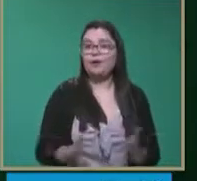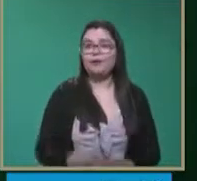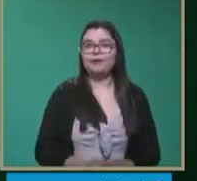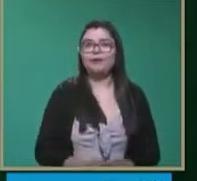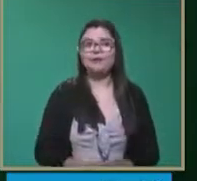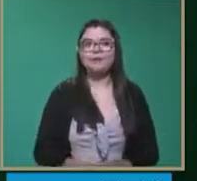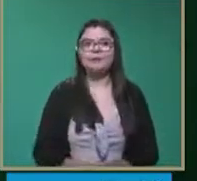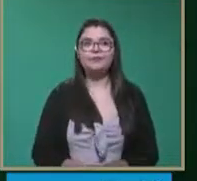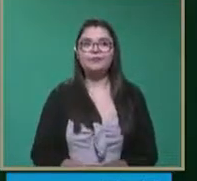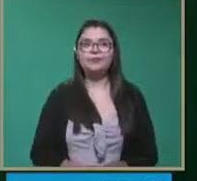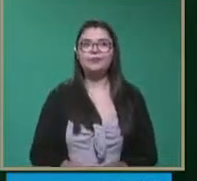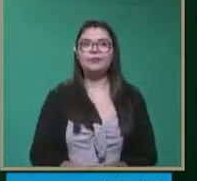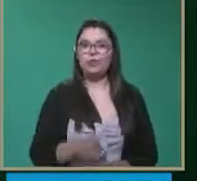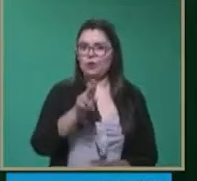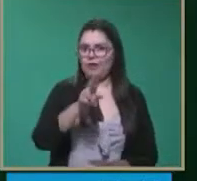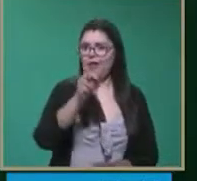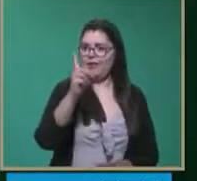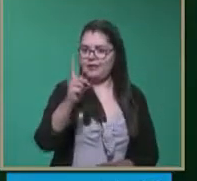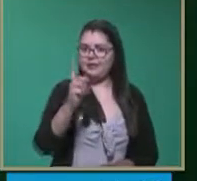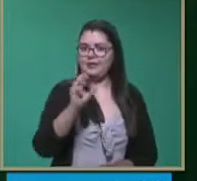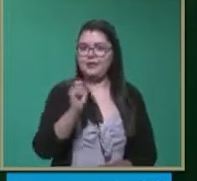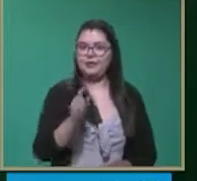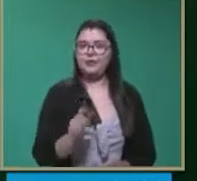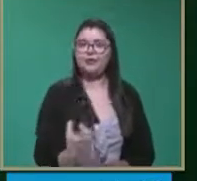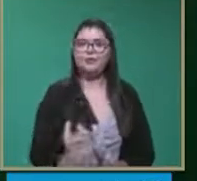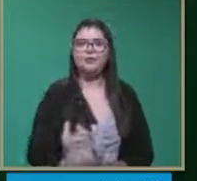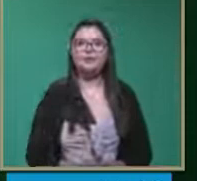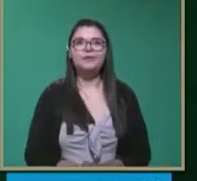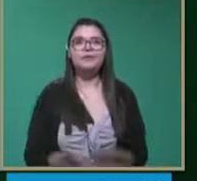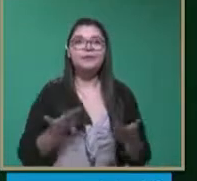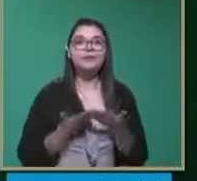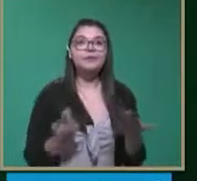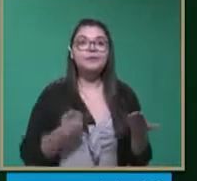vamos a ver. Si representamos la siguiente resta, que es